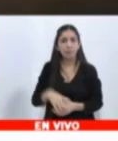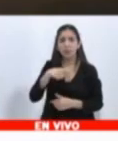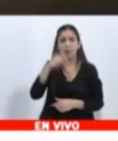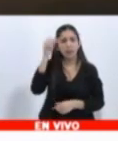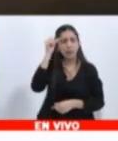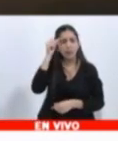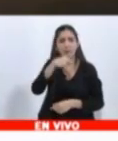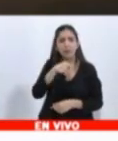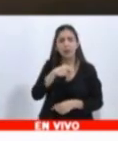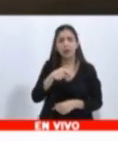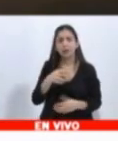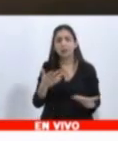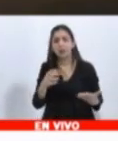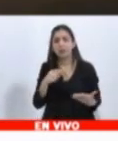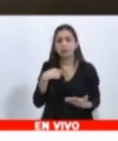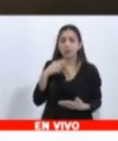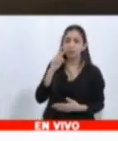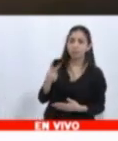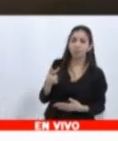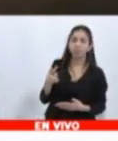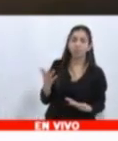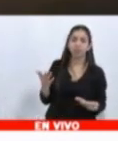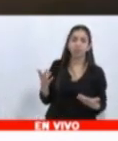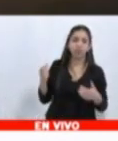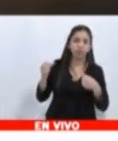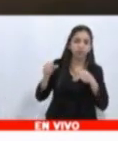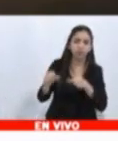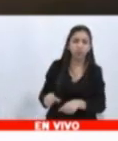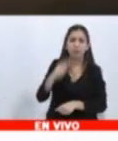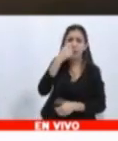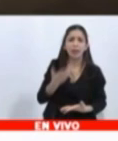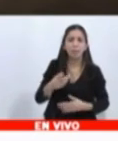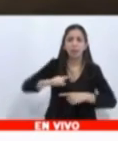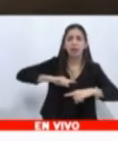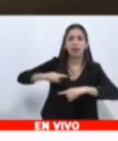no se merece ser defraudado por